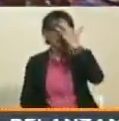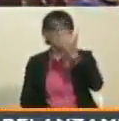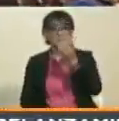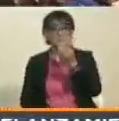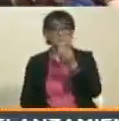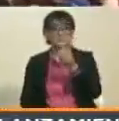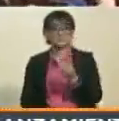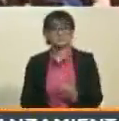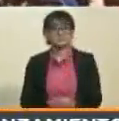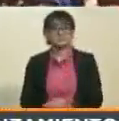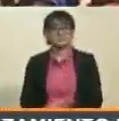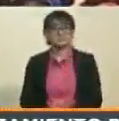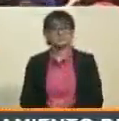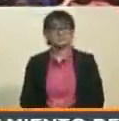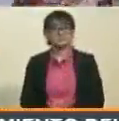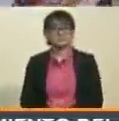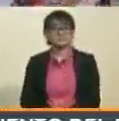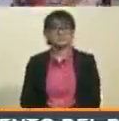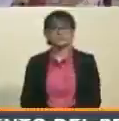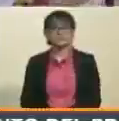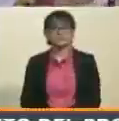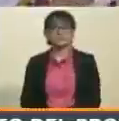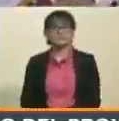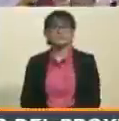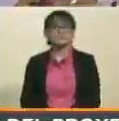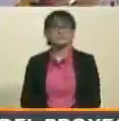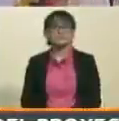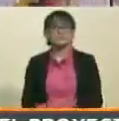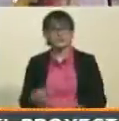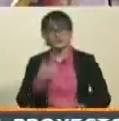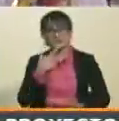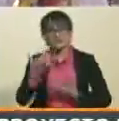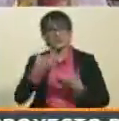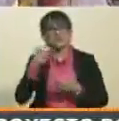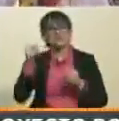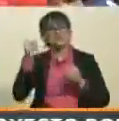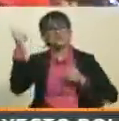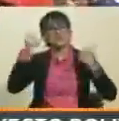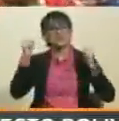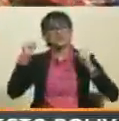Y digamos a los cuatro vientos, ¡Chávez vive!